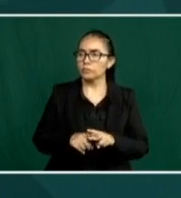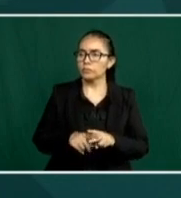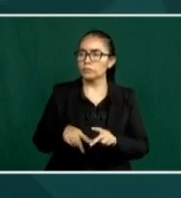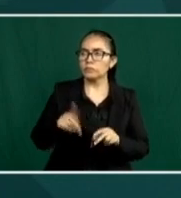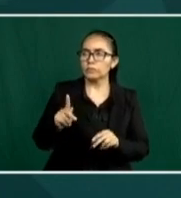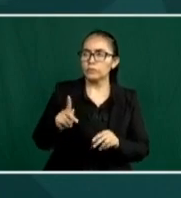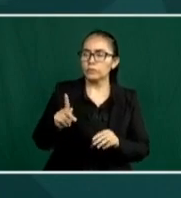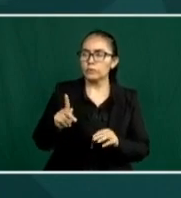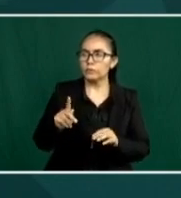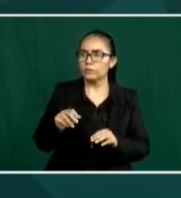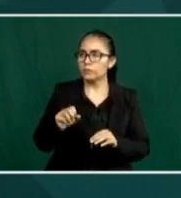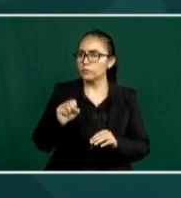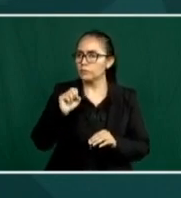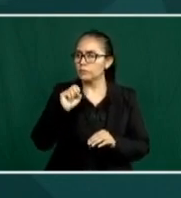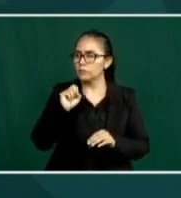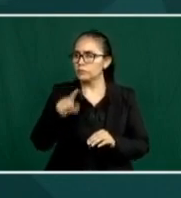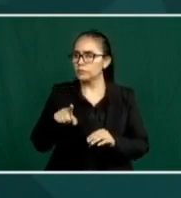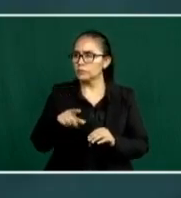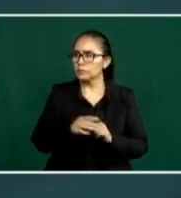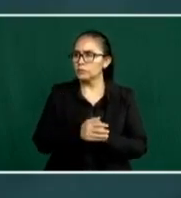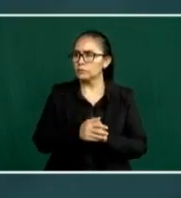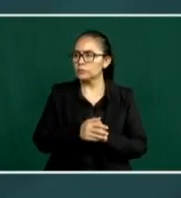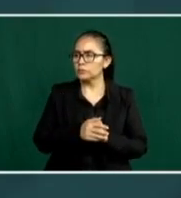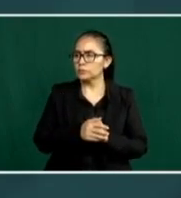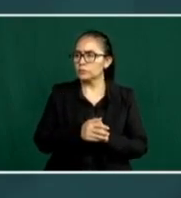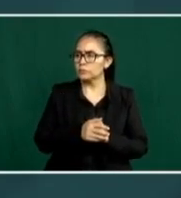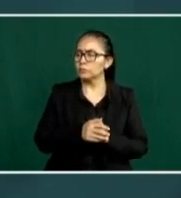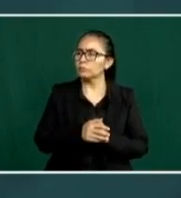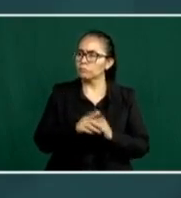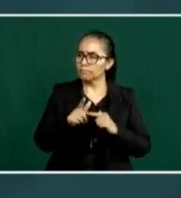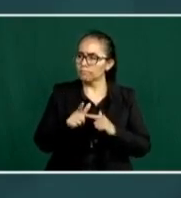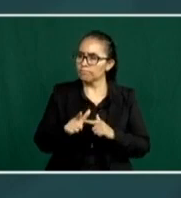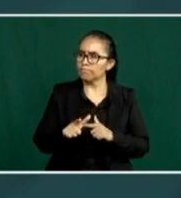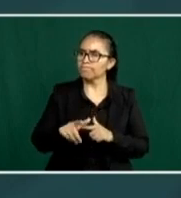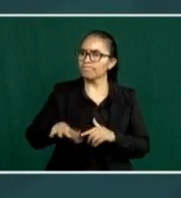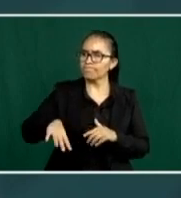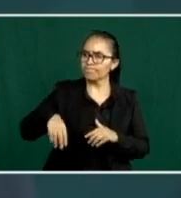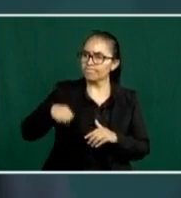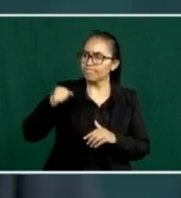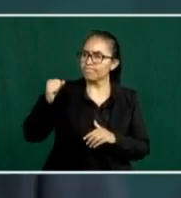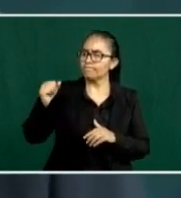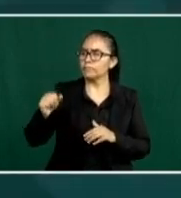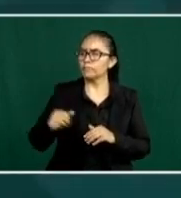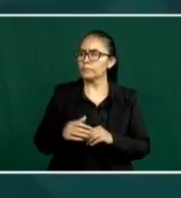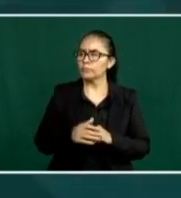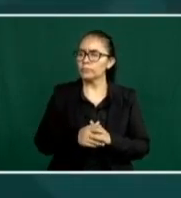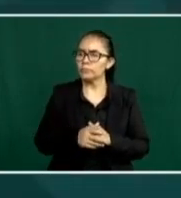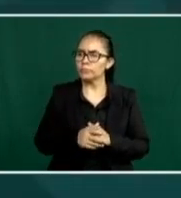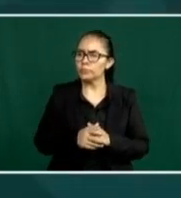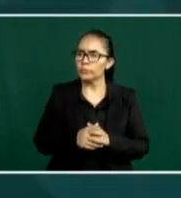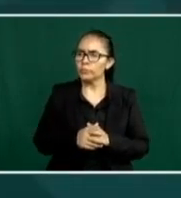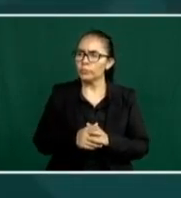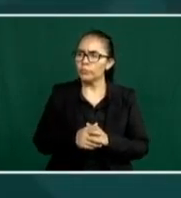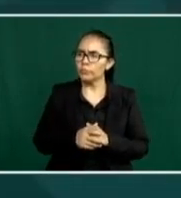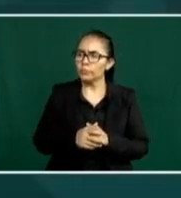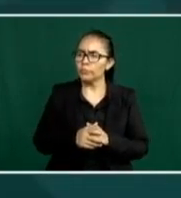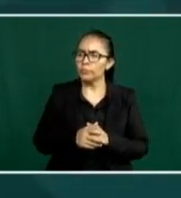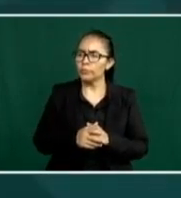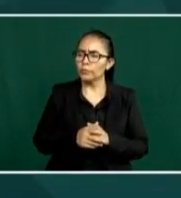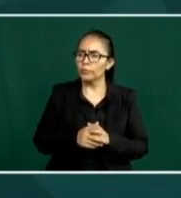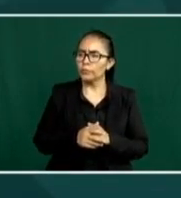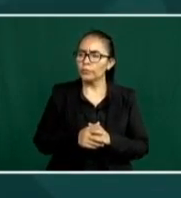pero también nosotros vamos a ejercer nuestro derecho de réplica.